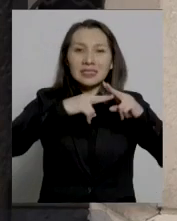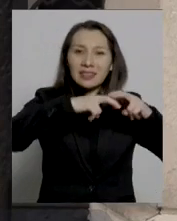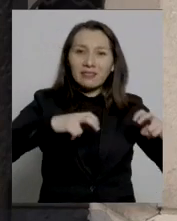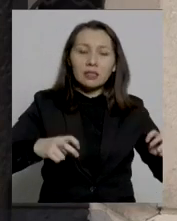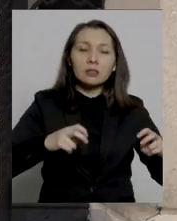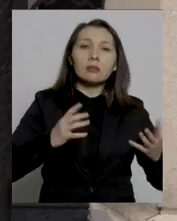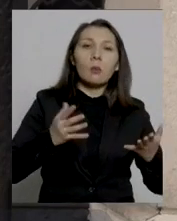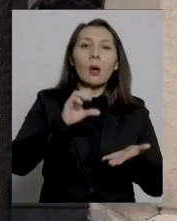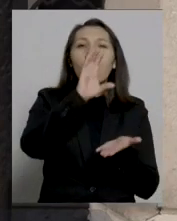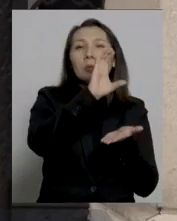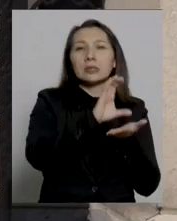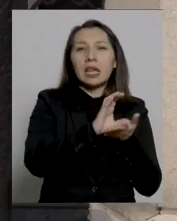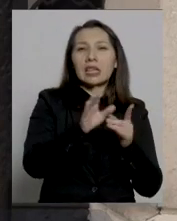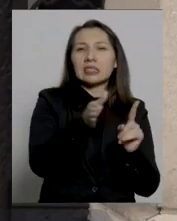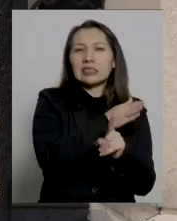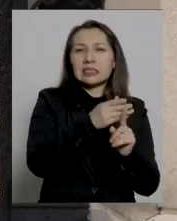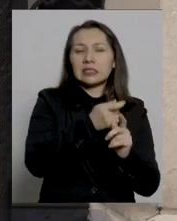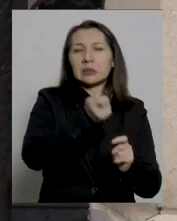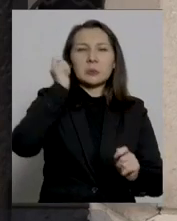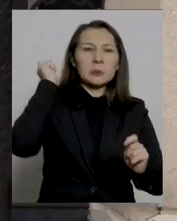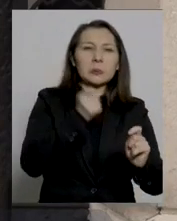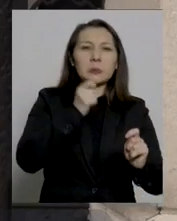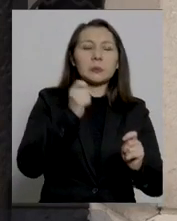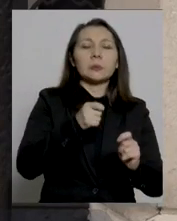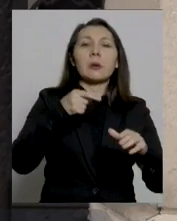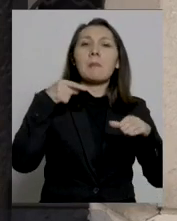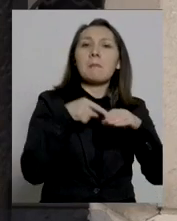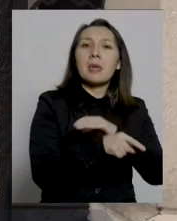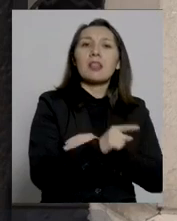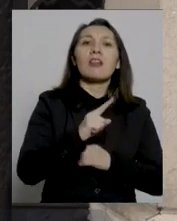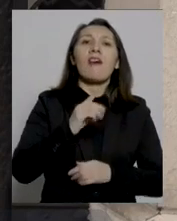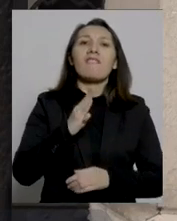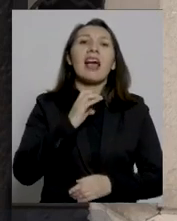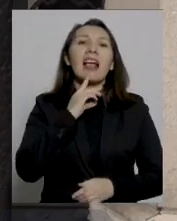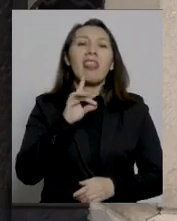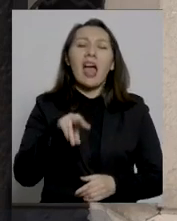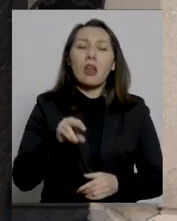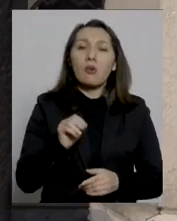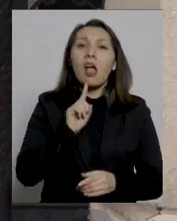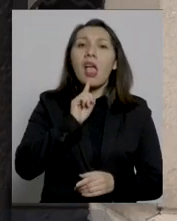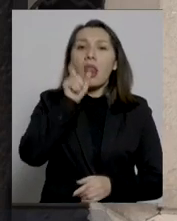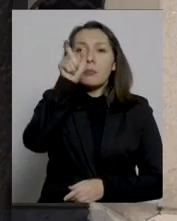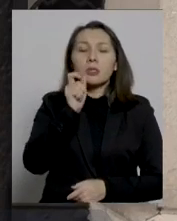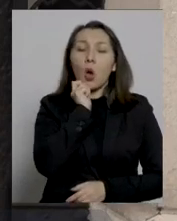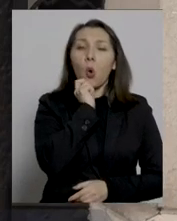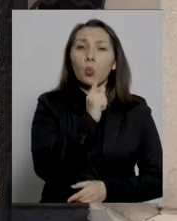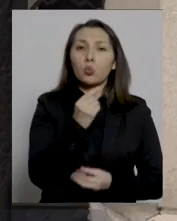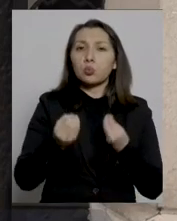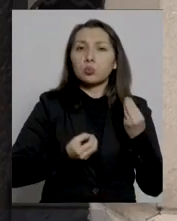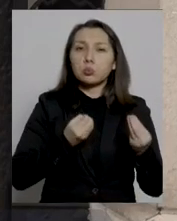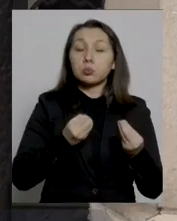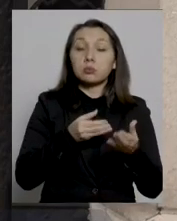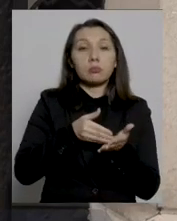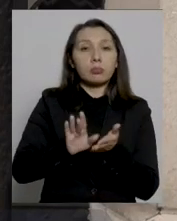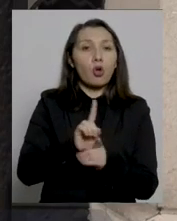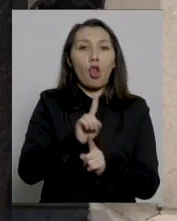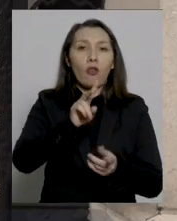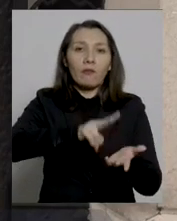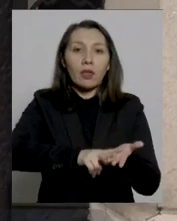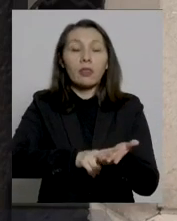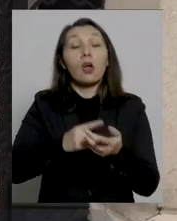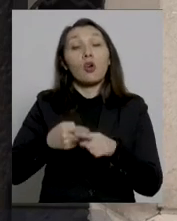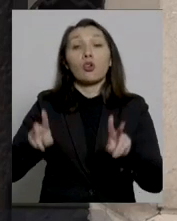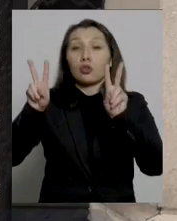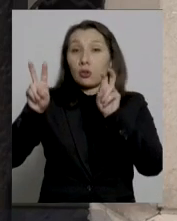sobre el supuesto centro de tortura en la estación del metro Baquedano. ¿Piensan querellarse contra la persona que denunció esto y que finalmente fue descartado? Y en otro